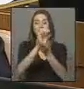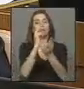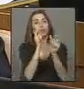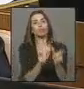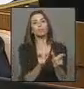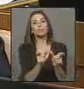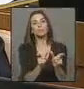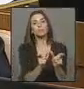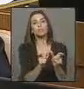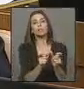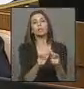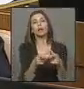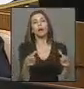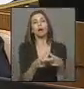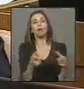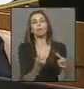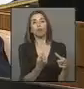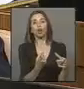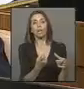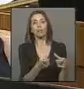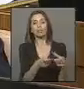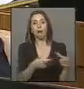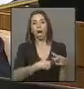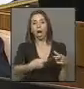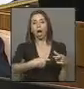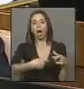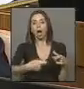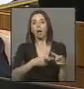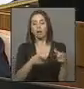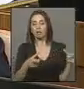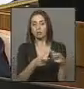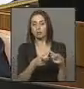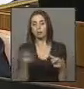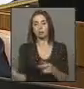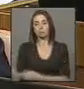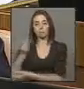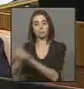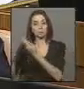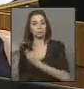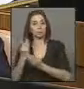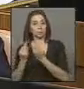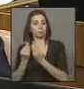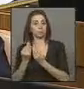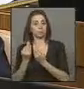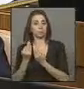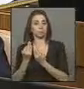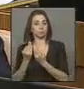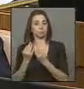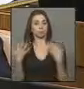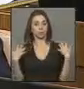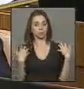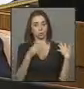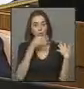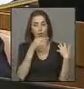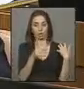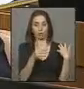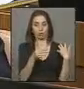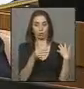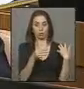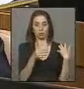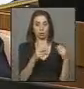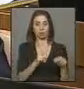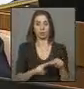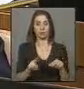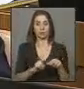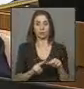fiscalicen cada una de sus boletas también que se han emitido en donde he tenido antecedentes que, y lo digo con mucha responsabilidad, se han